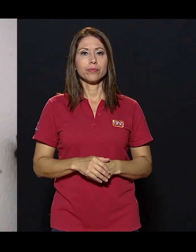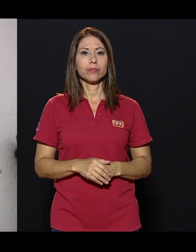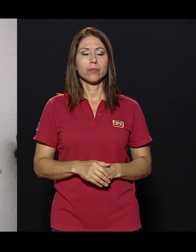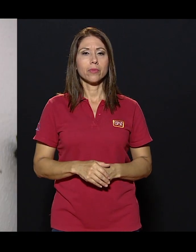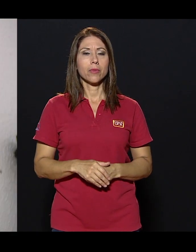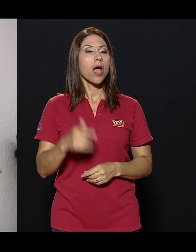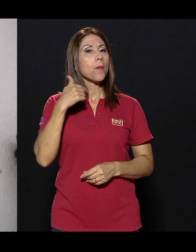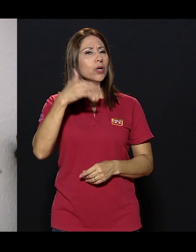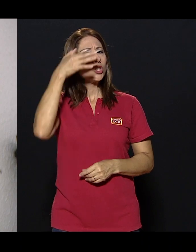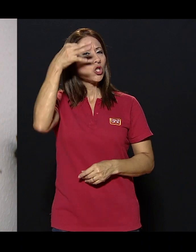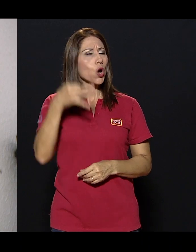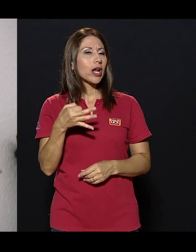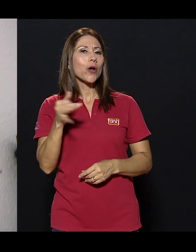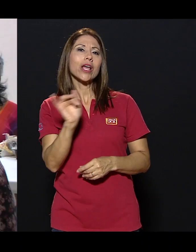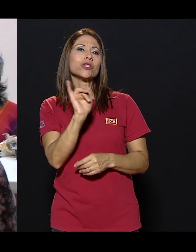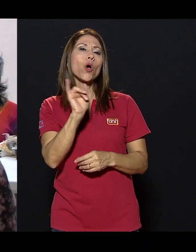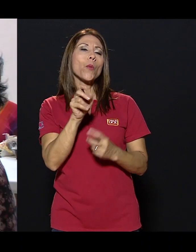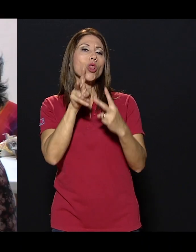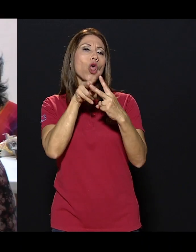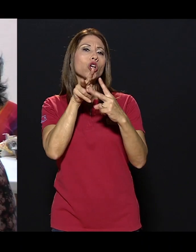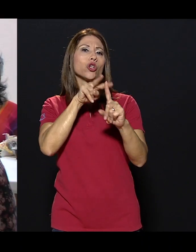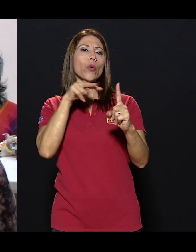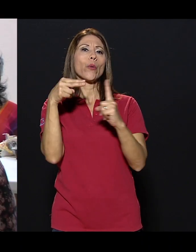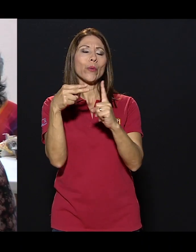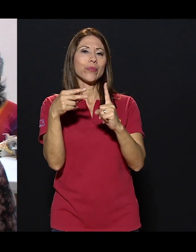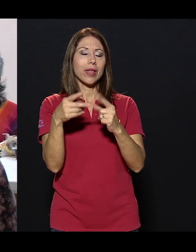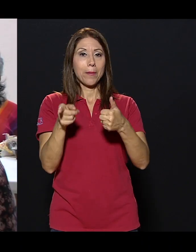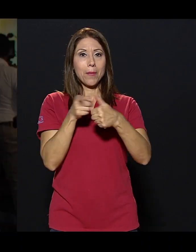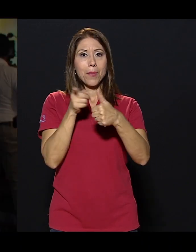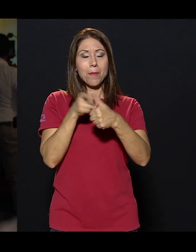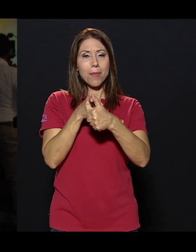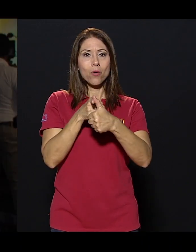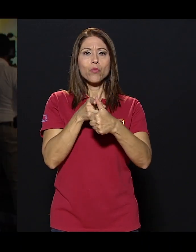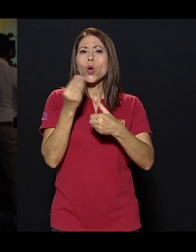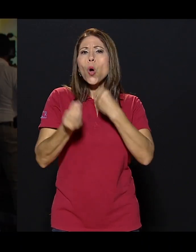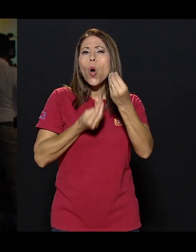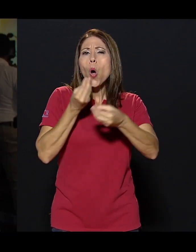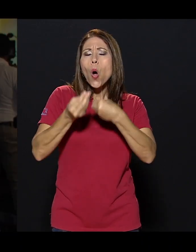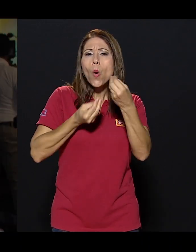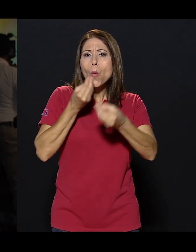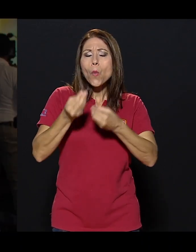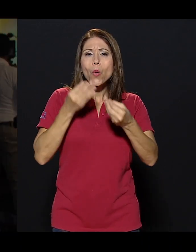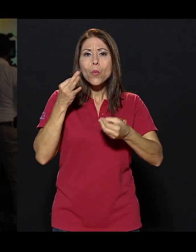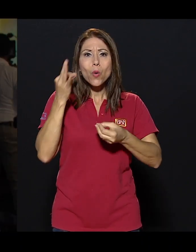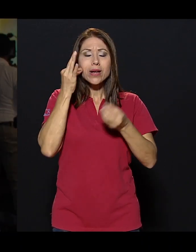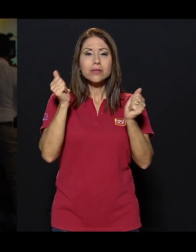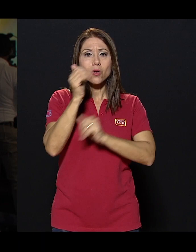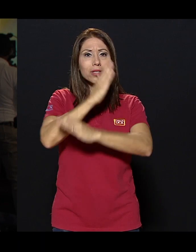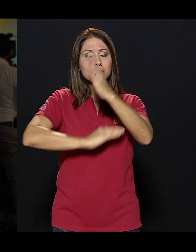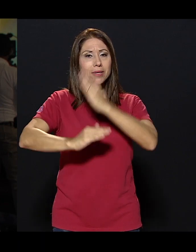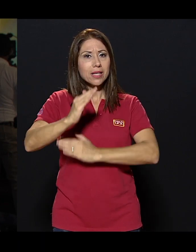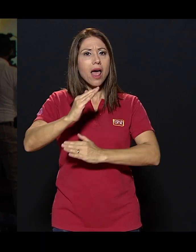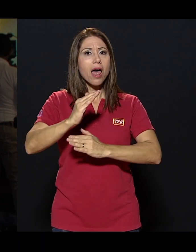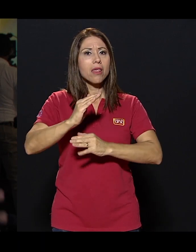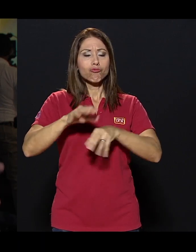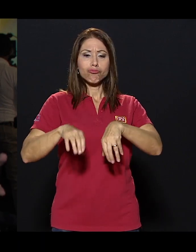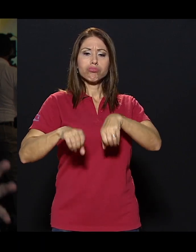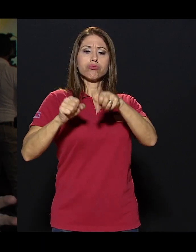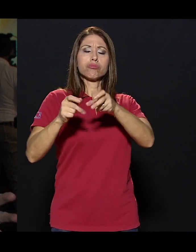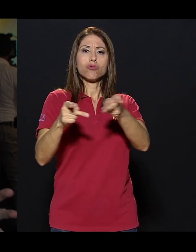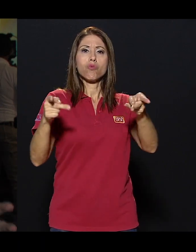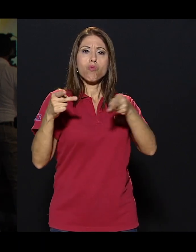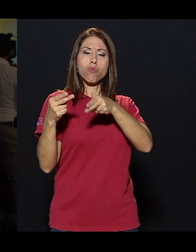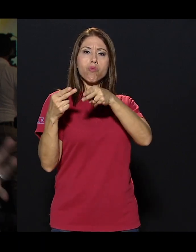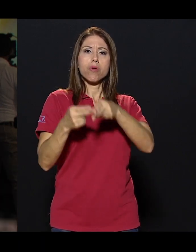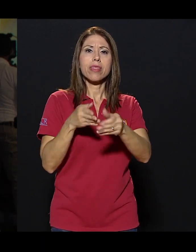Yo creo que son dos lados de una misma moneda. Por un lado, la pregunta es cómo hacer que las mujeres con discapacidad ocupen